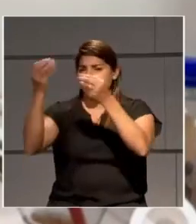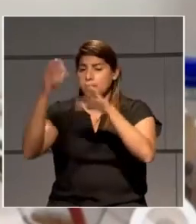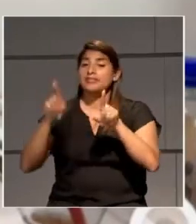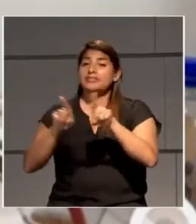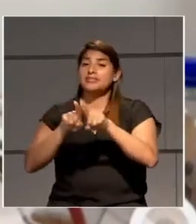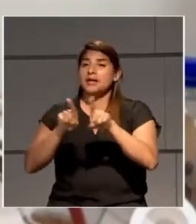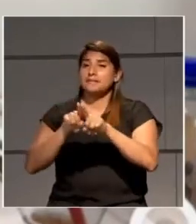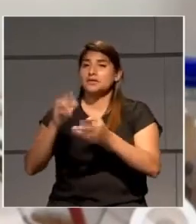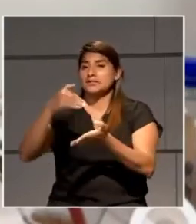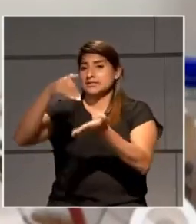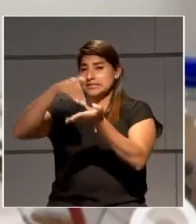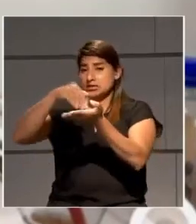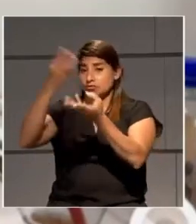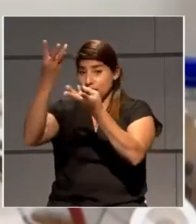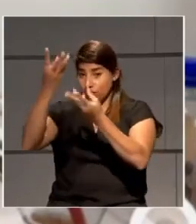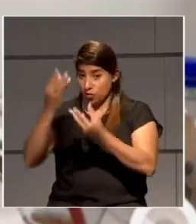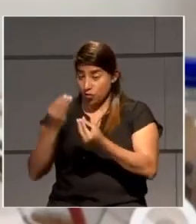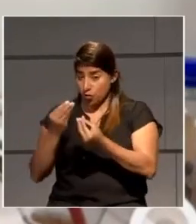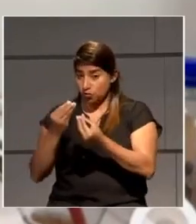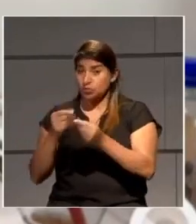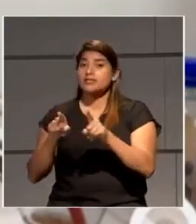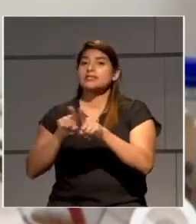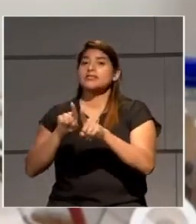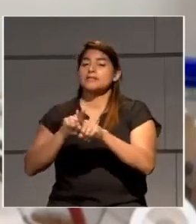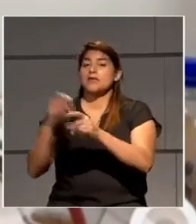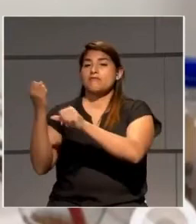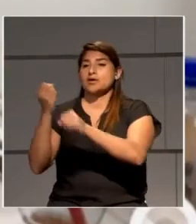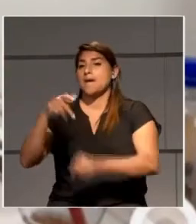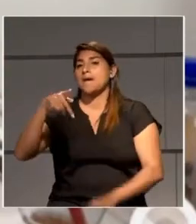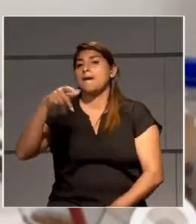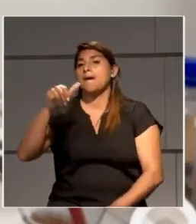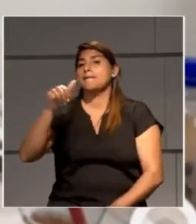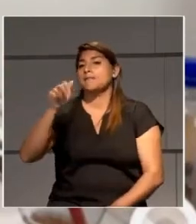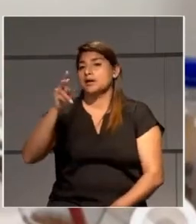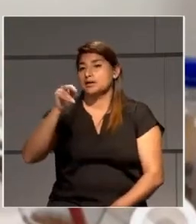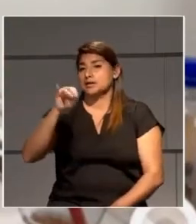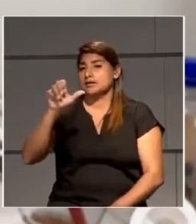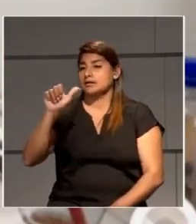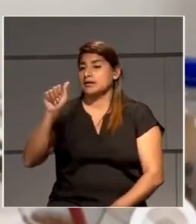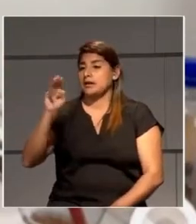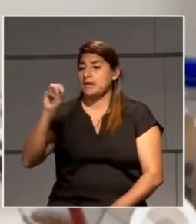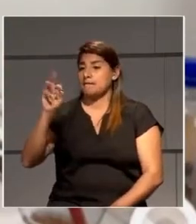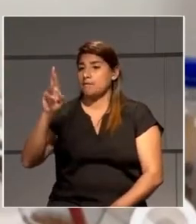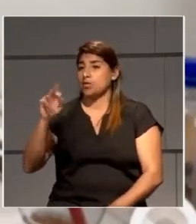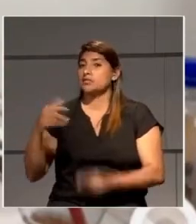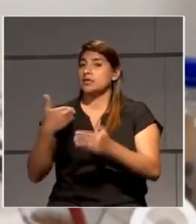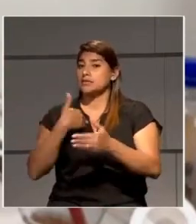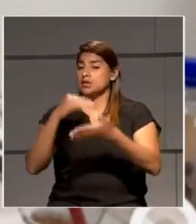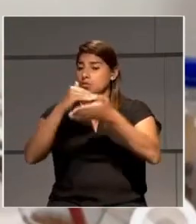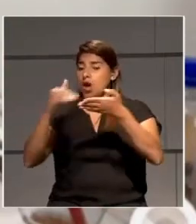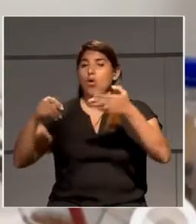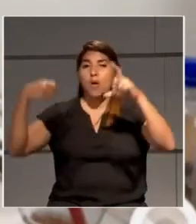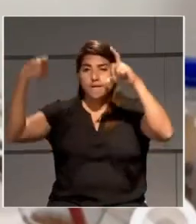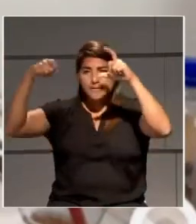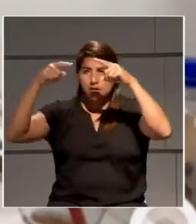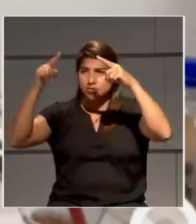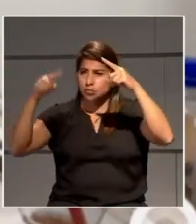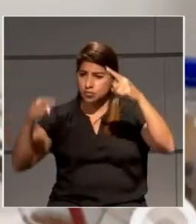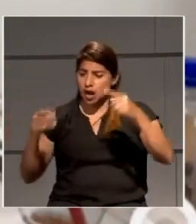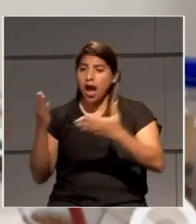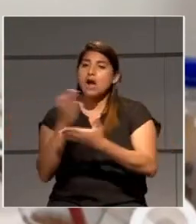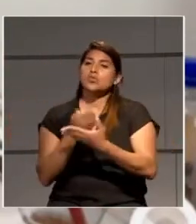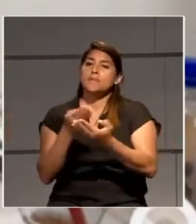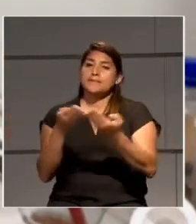web, en el Centro de Recursos de la página web de la Fundación Pan y Amor, también tenemos algunos de estos videos